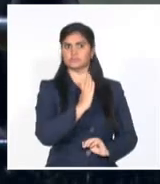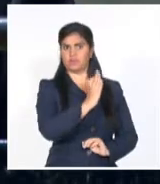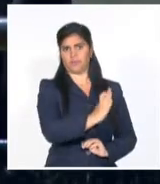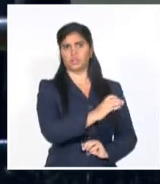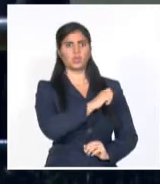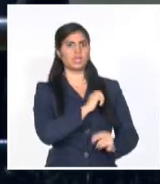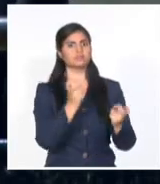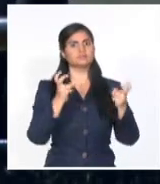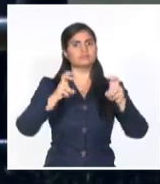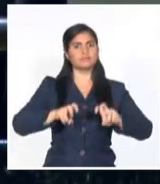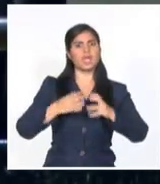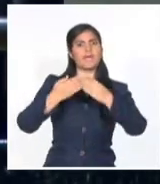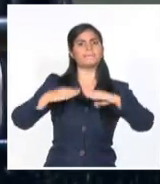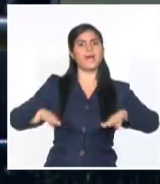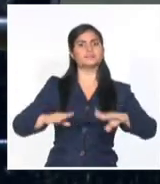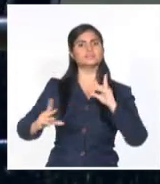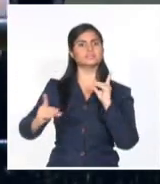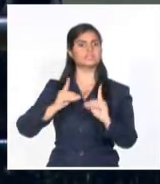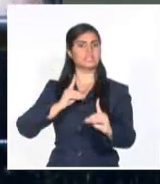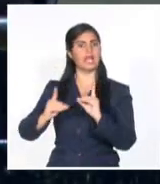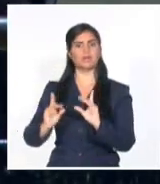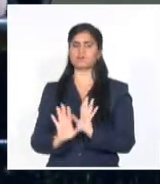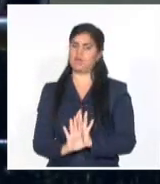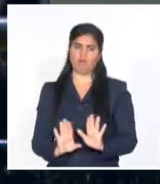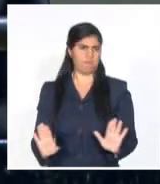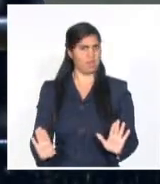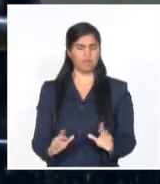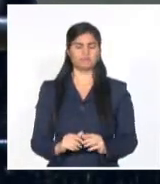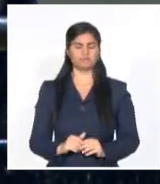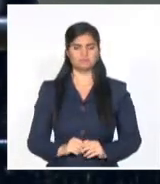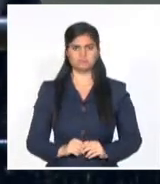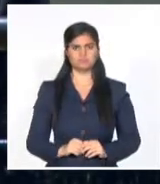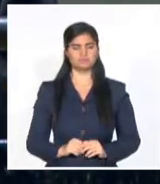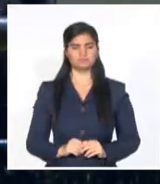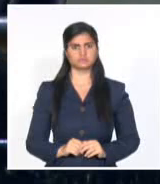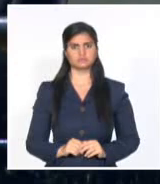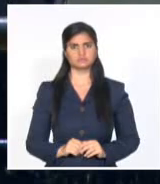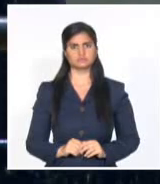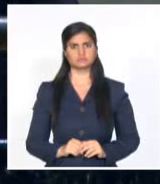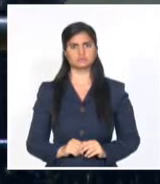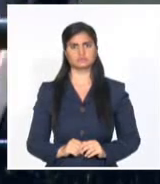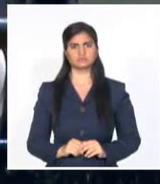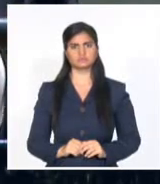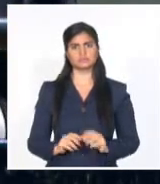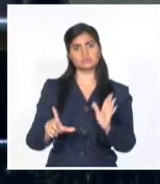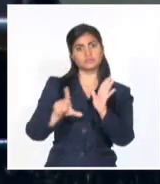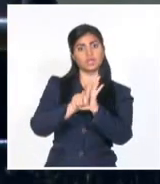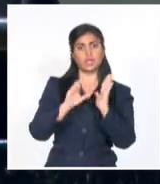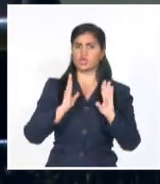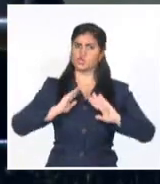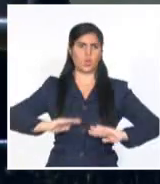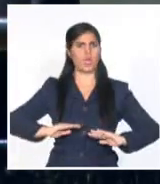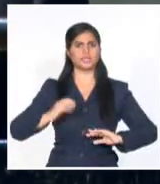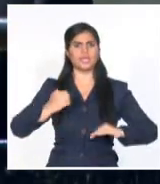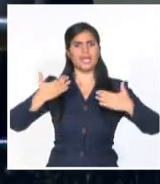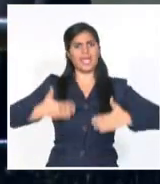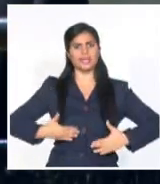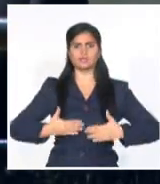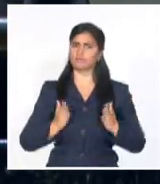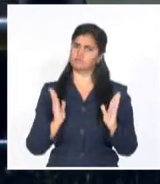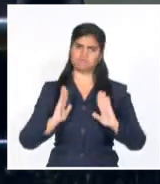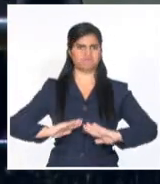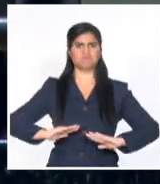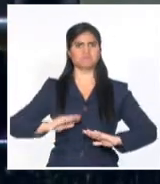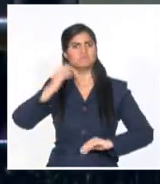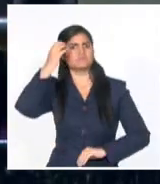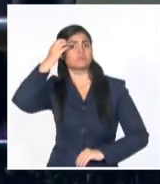de sus ciudadanos. No es legal ni ético que el gobierno de una potencia someta